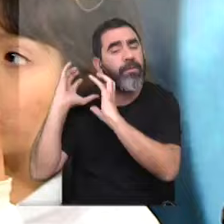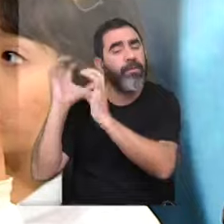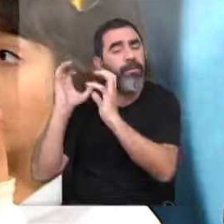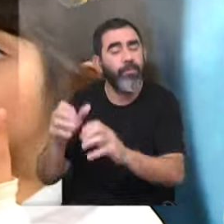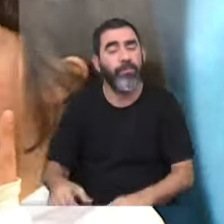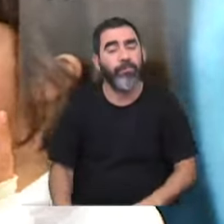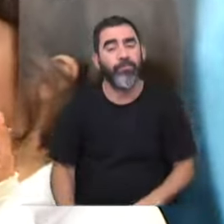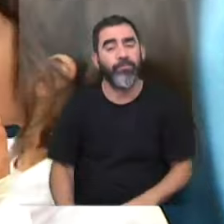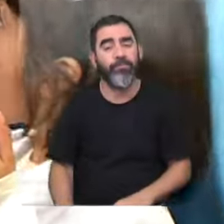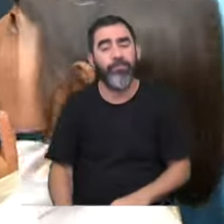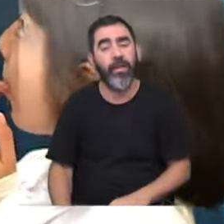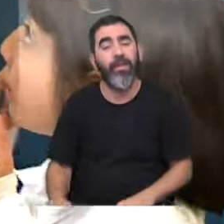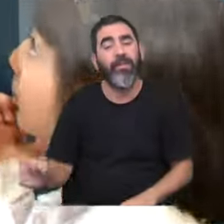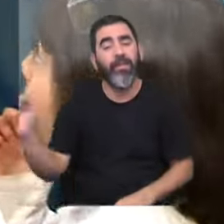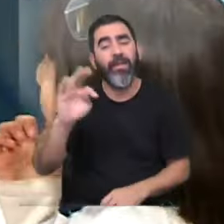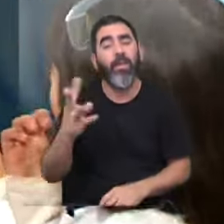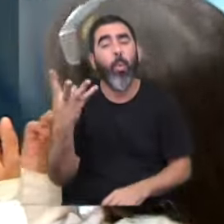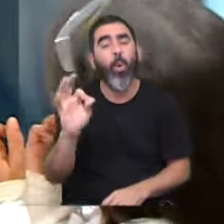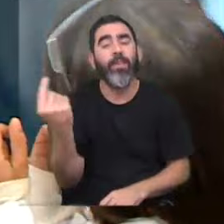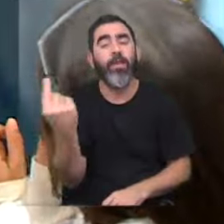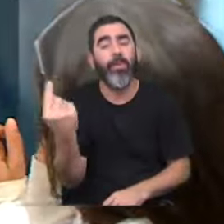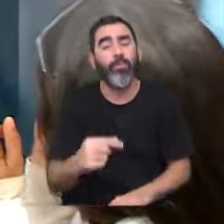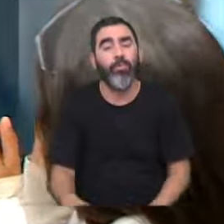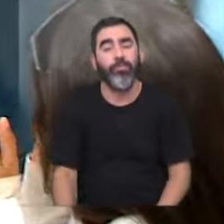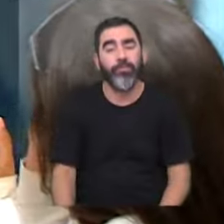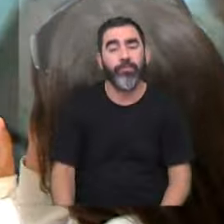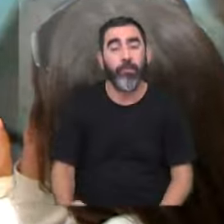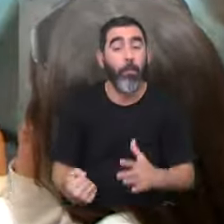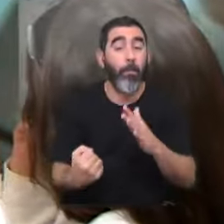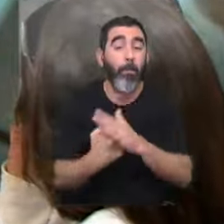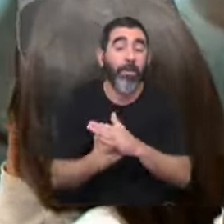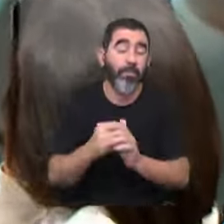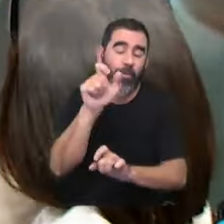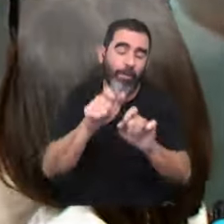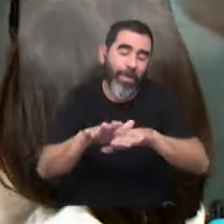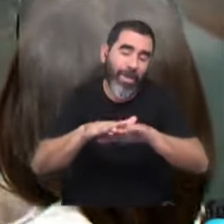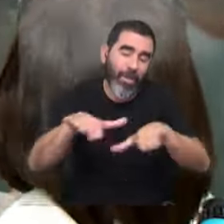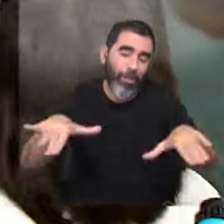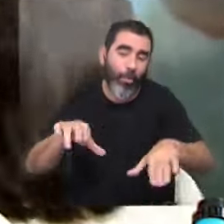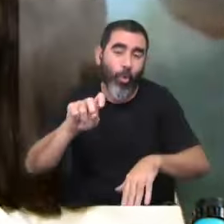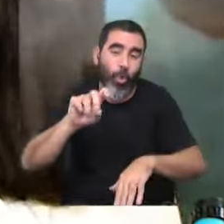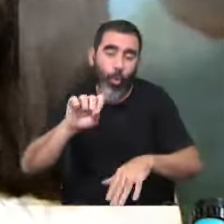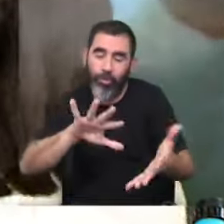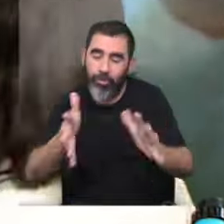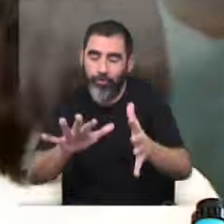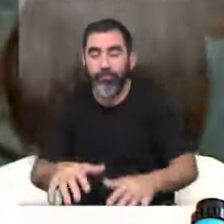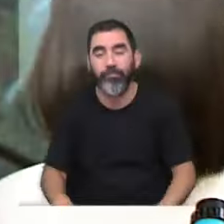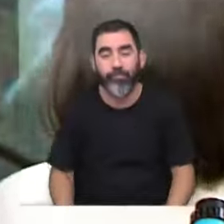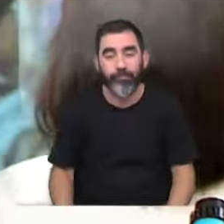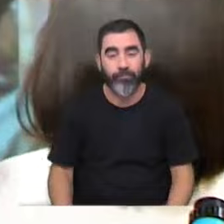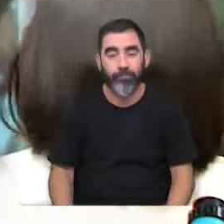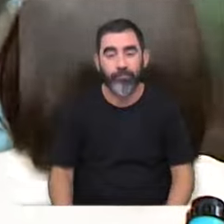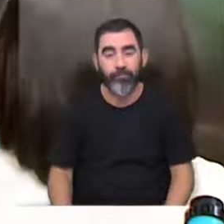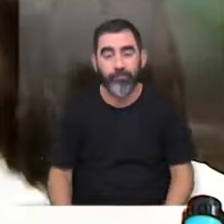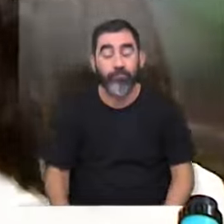espacio modelo van a ser talleres de 40 minutos, con un cupo limitado de peques, claro. Porque bueno, 12 más o menos. Y bueno,